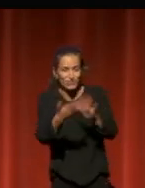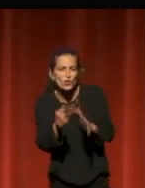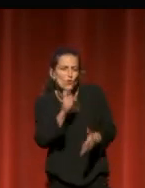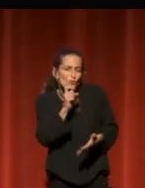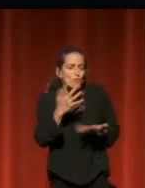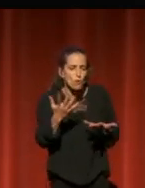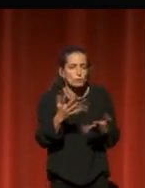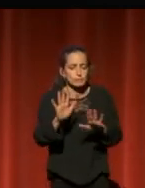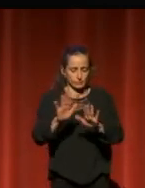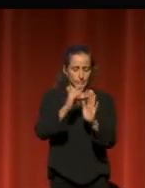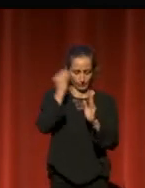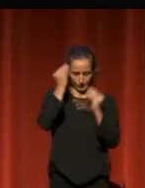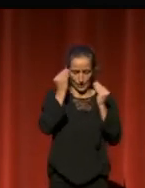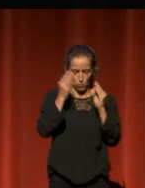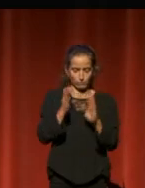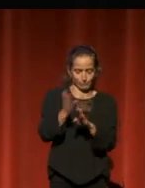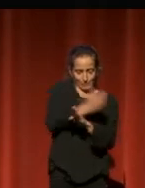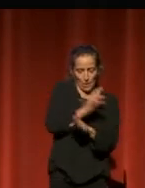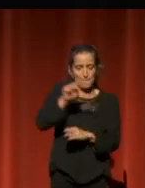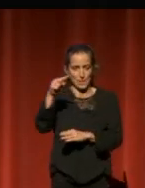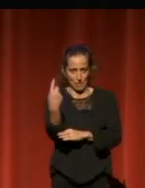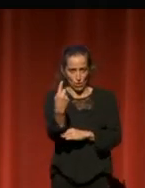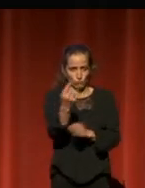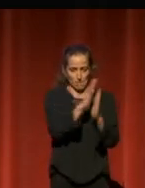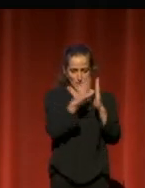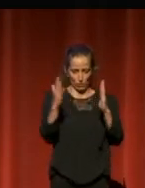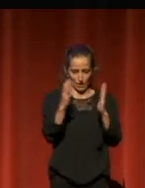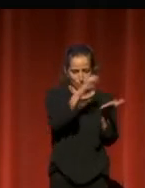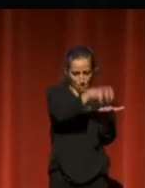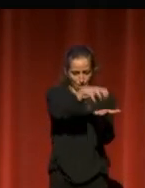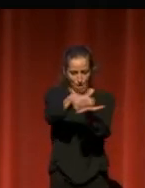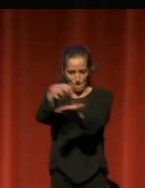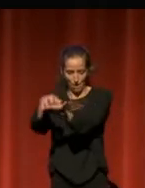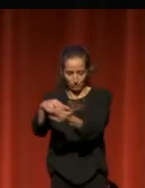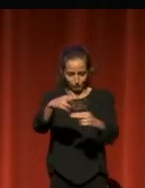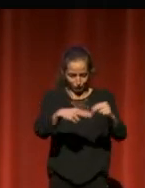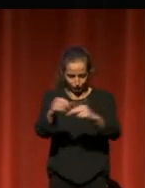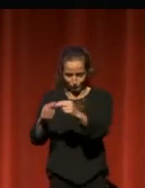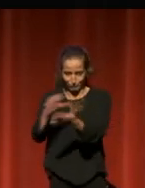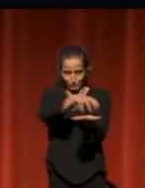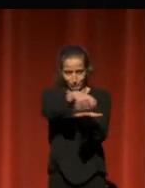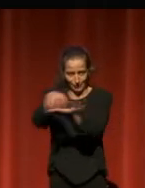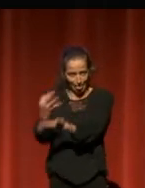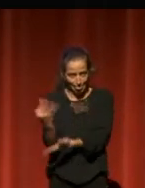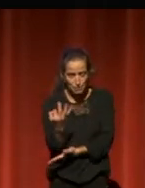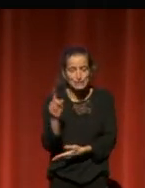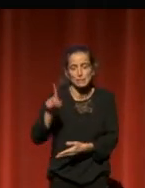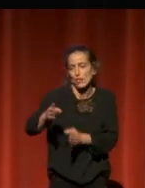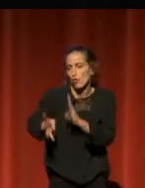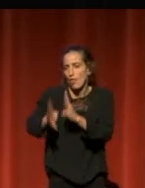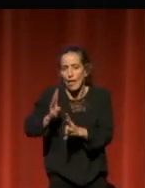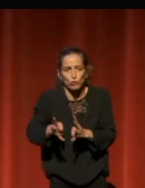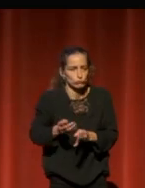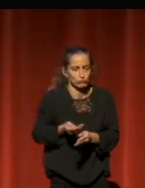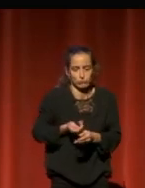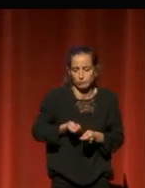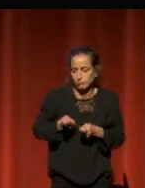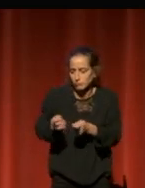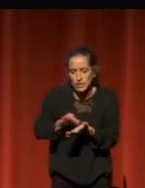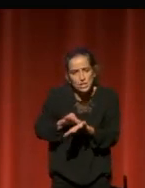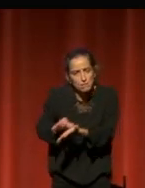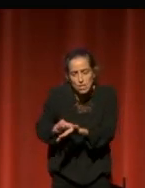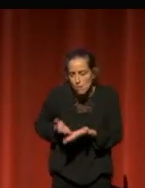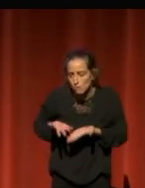primero tiene que haber bibliotecas. Y tenemos que dar servicio a los ciudadanos con bibliotecas y con otro tipo de servicios que sabemos y